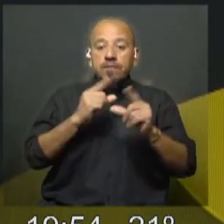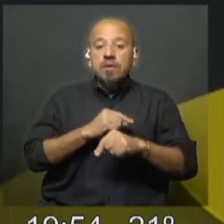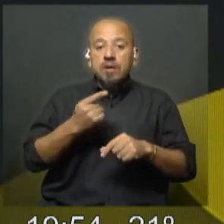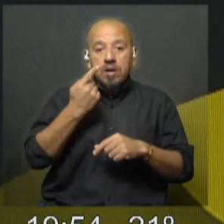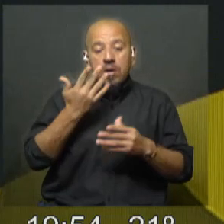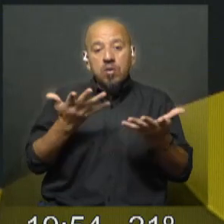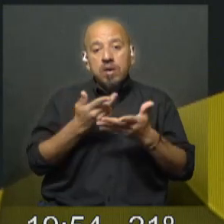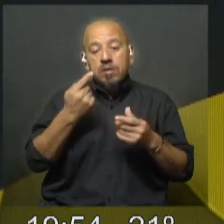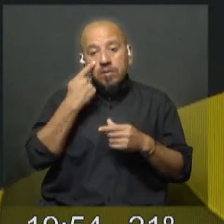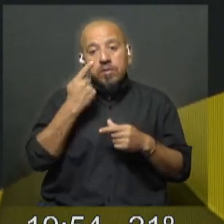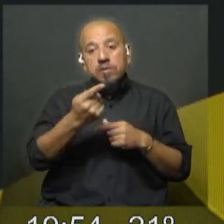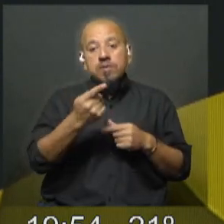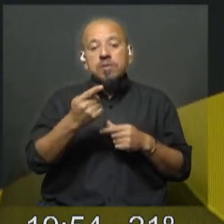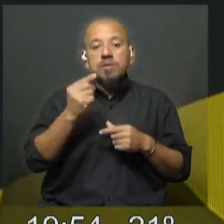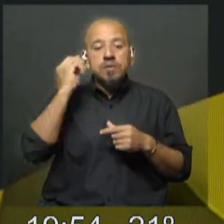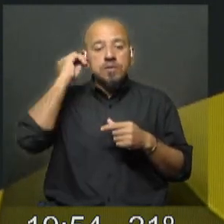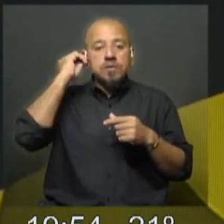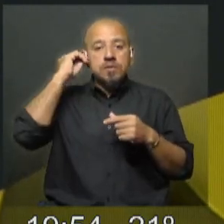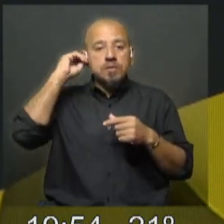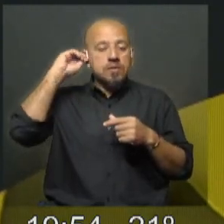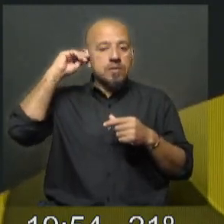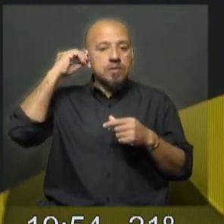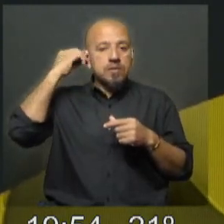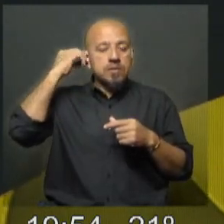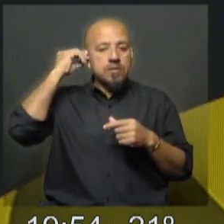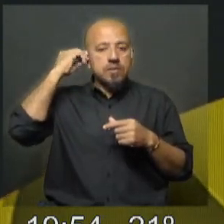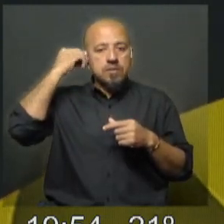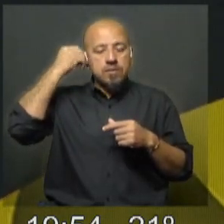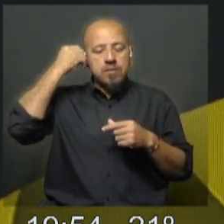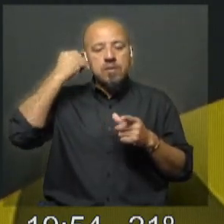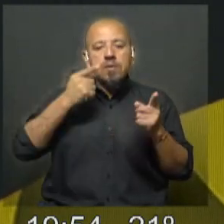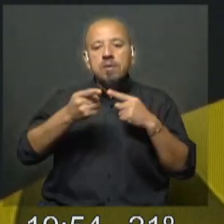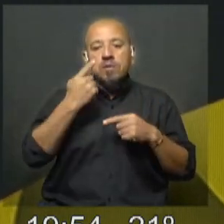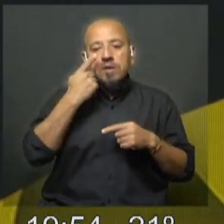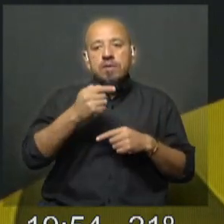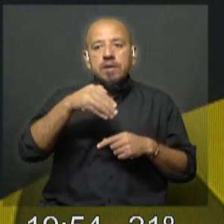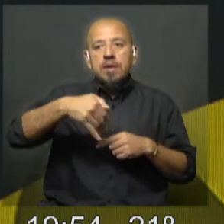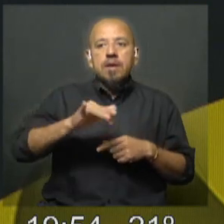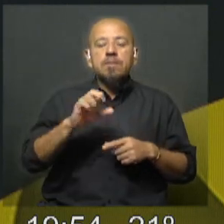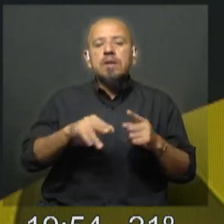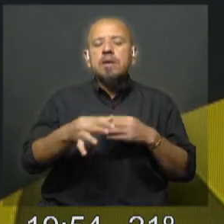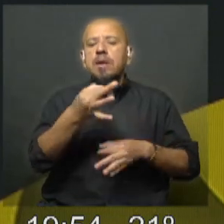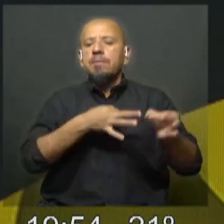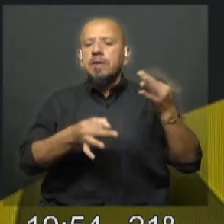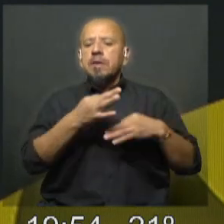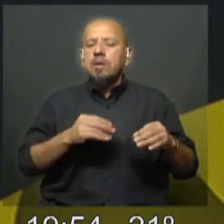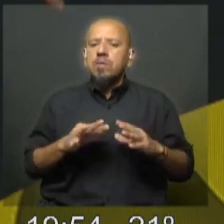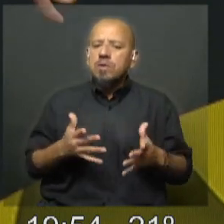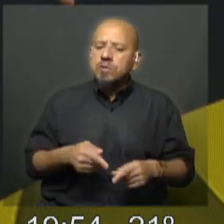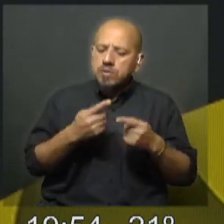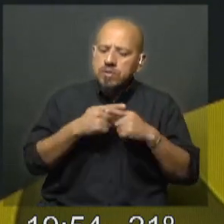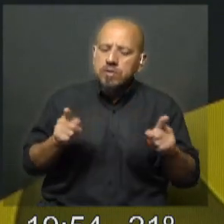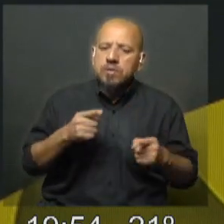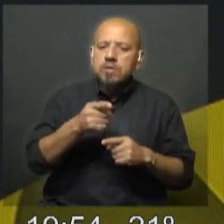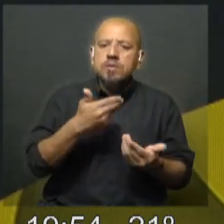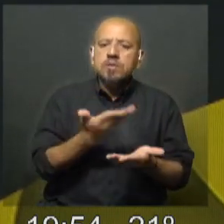en una segunda instancia hablar nuevamente a Juan Pedro Mir, pero esta vez explicando, bueno, cuáles son las diferencias entre las